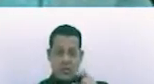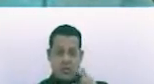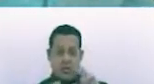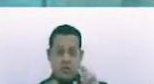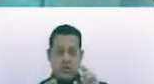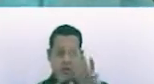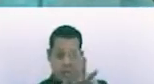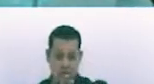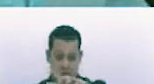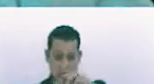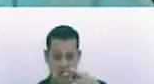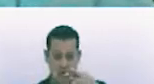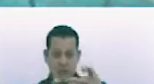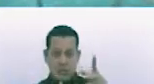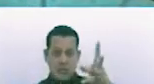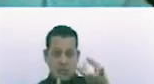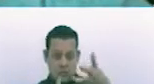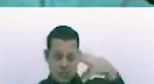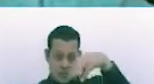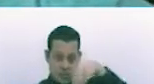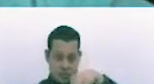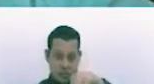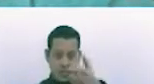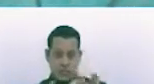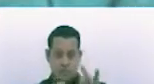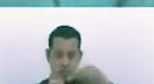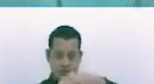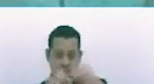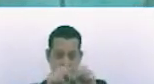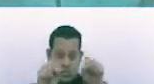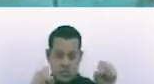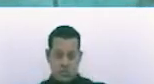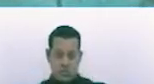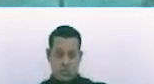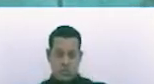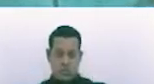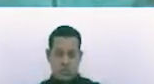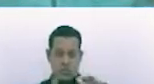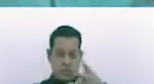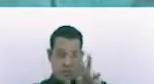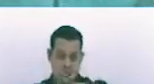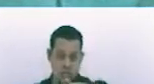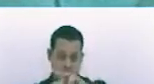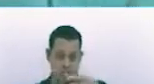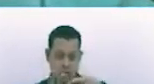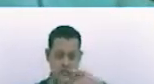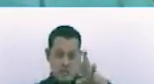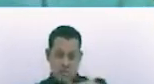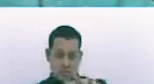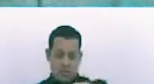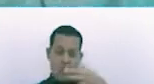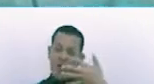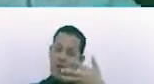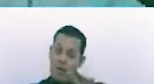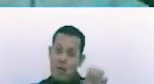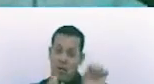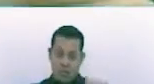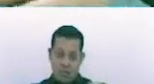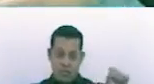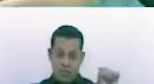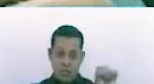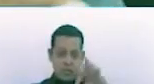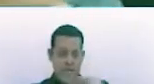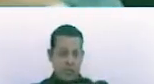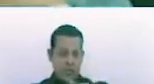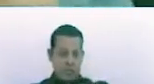ciudadano que llenaba ese formulario a ser parte de este sistema para formar parte de un padrón electoral, para ver si estaba habilitado para